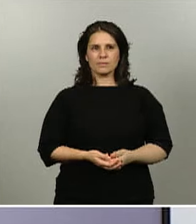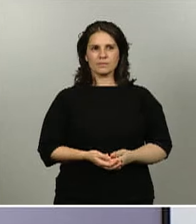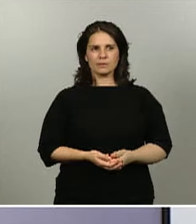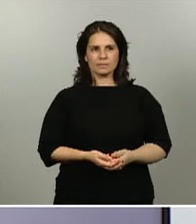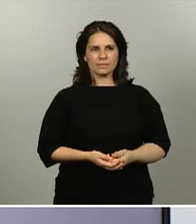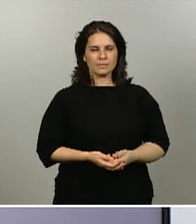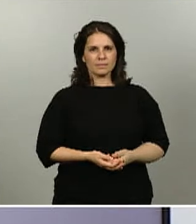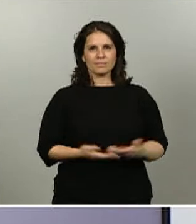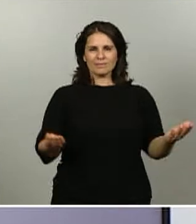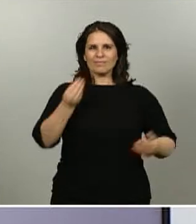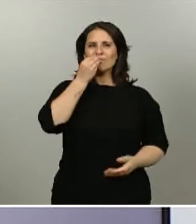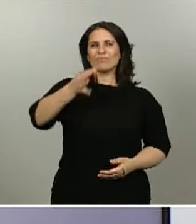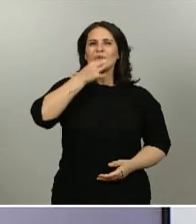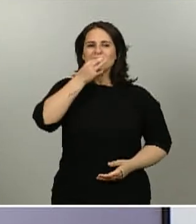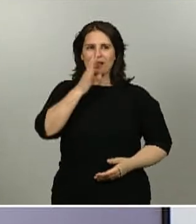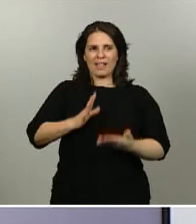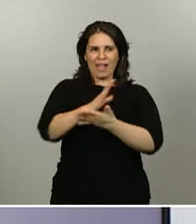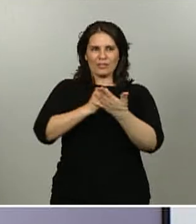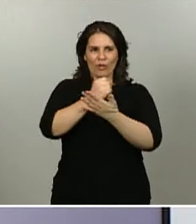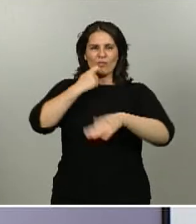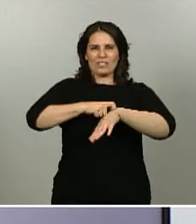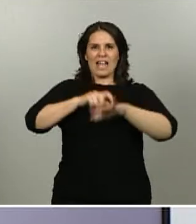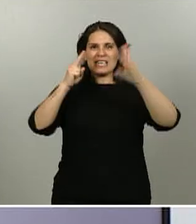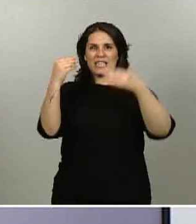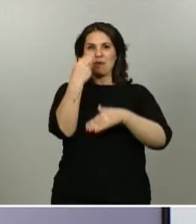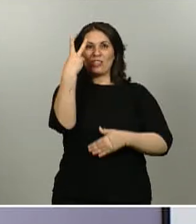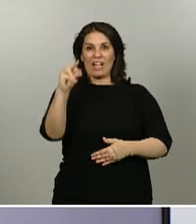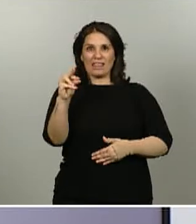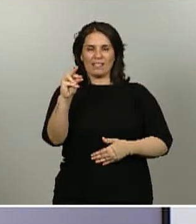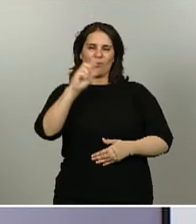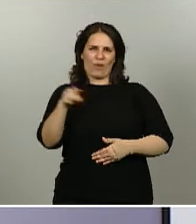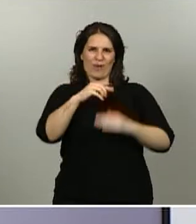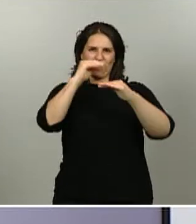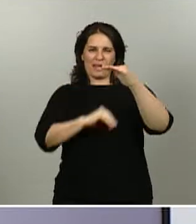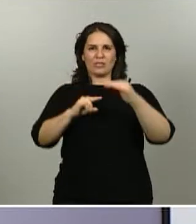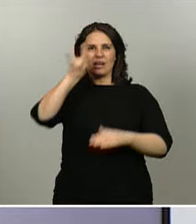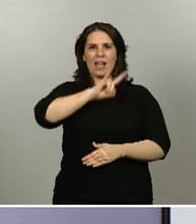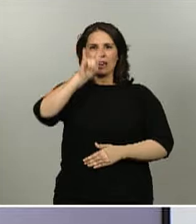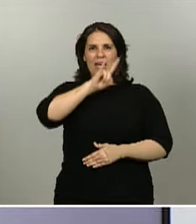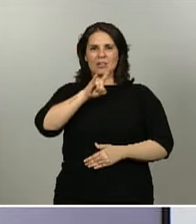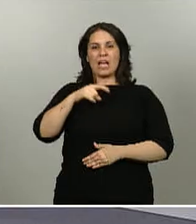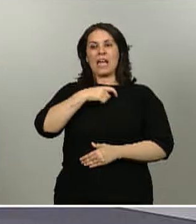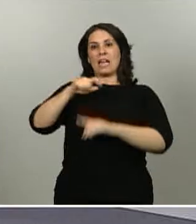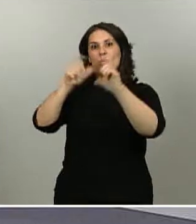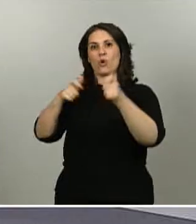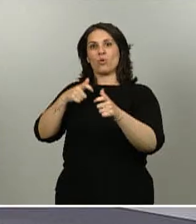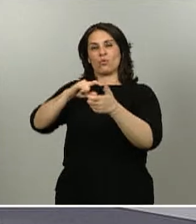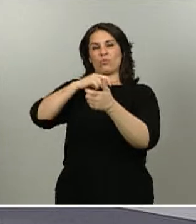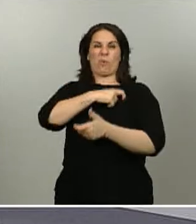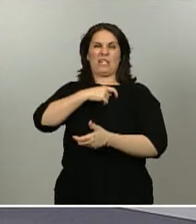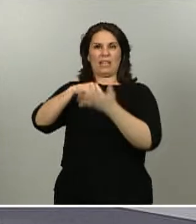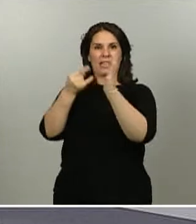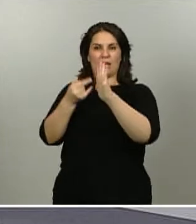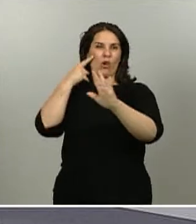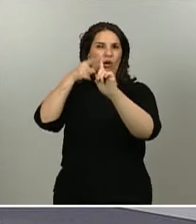Muy buenas tardes a todos. Son las 7 menos 20, una hora menos en Canarias. Una vez finalizada la reunión del Comité Técnico para la Desescalada, tiene lugar la rueda de prensa